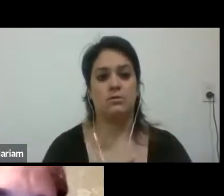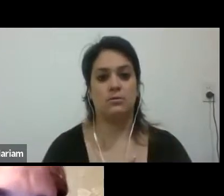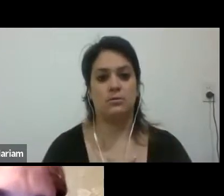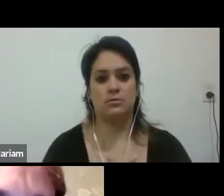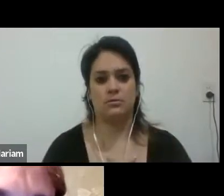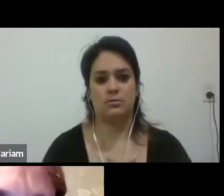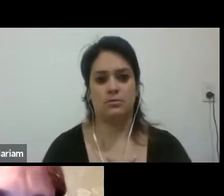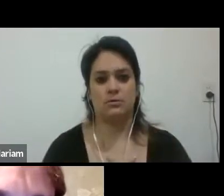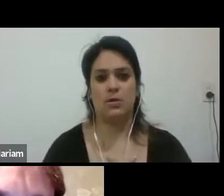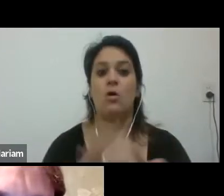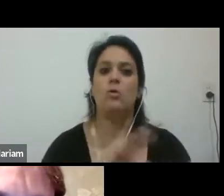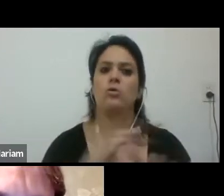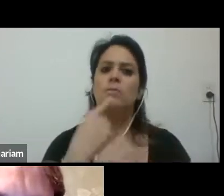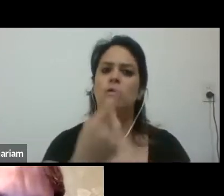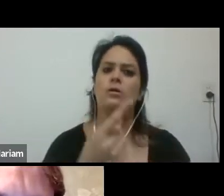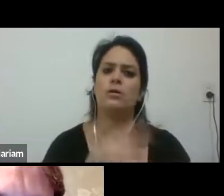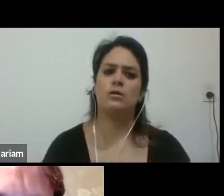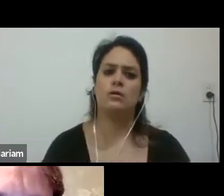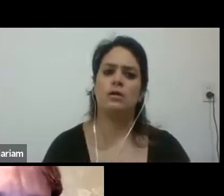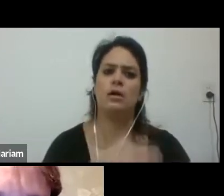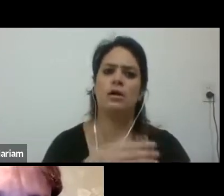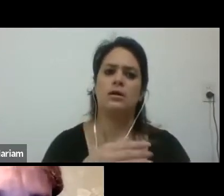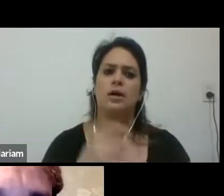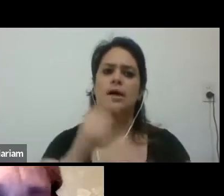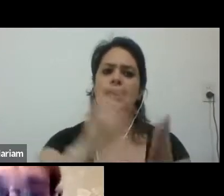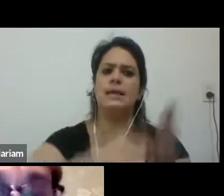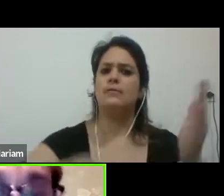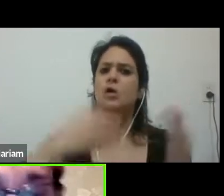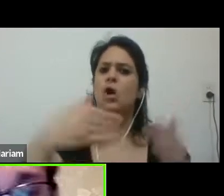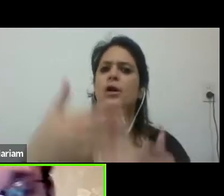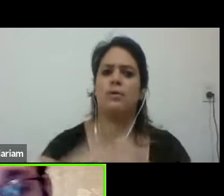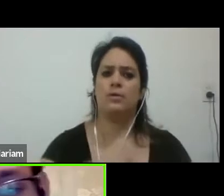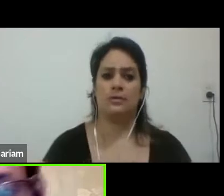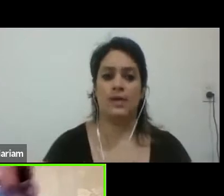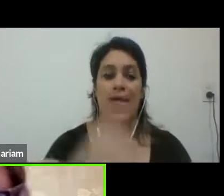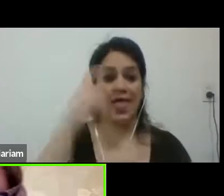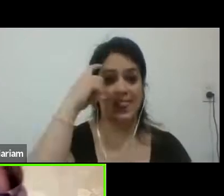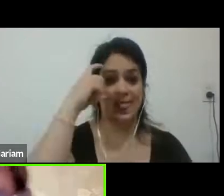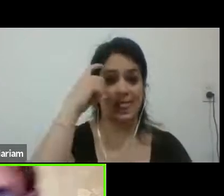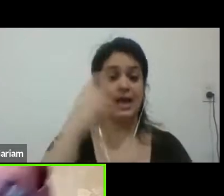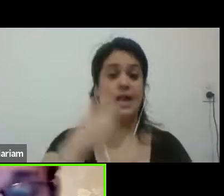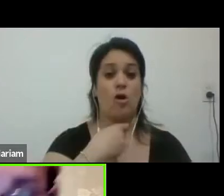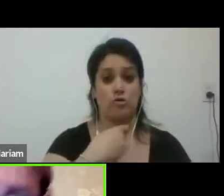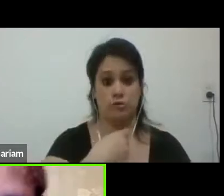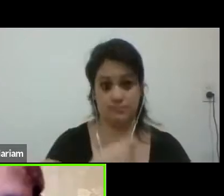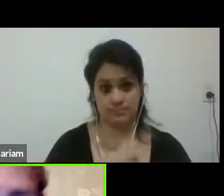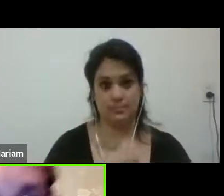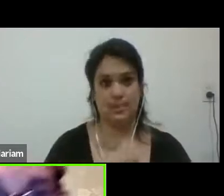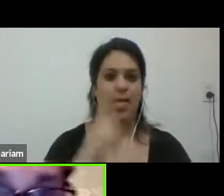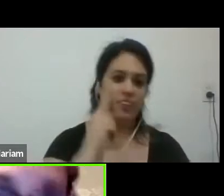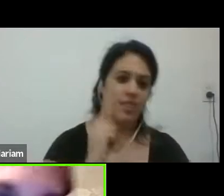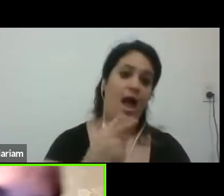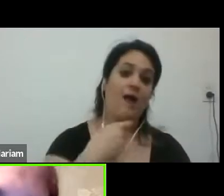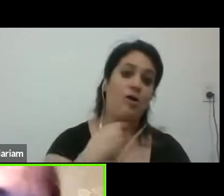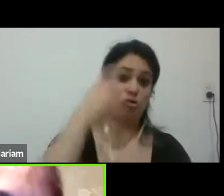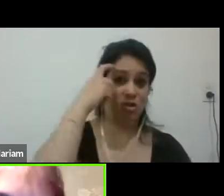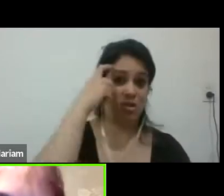dando eso cuando eran las inclusiones el 10 de agosto empiezan el día lunes